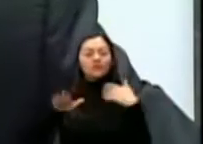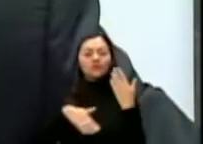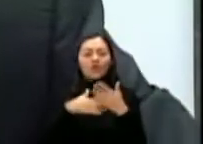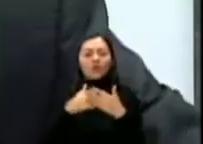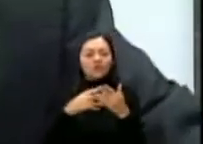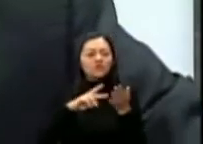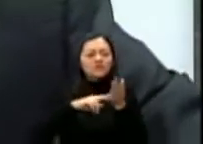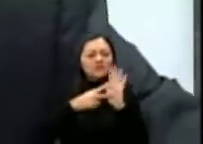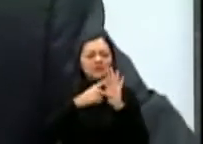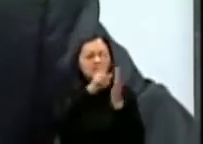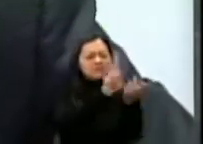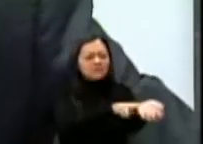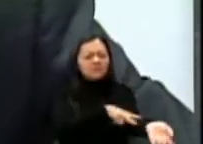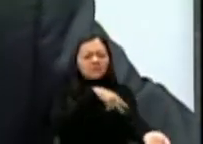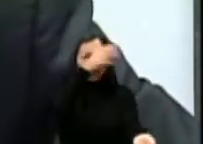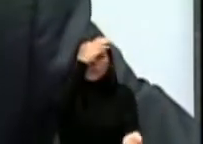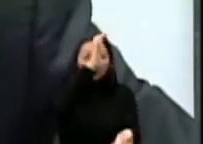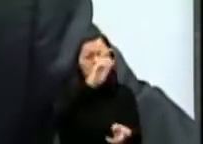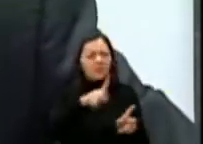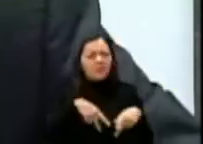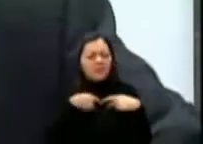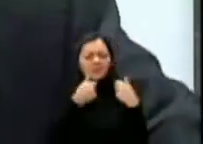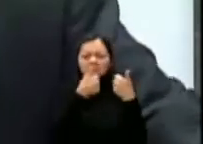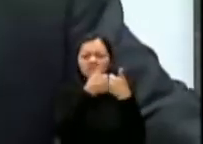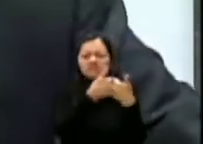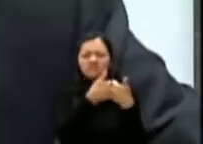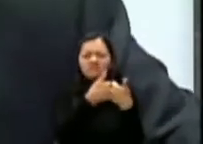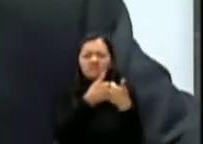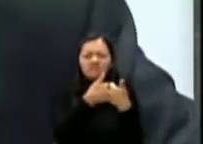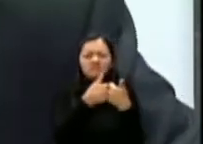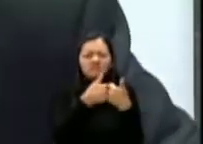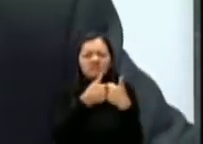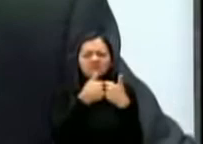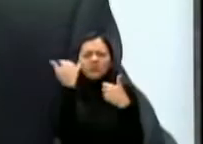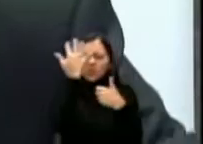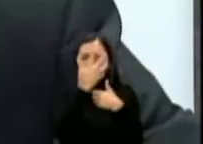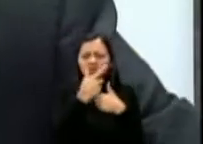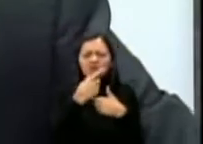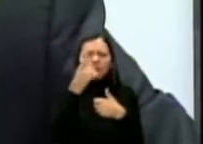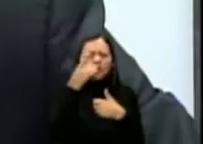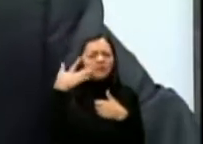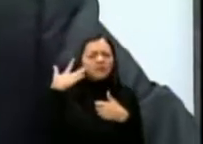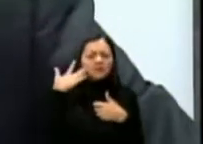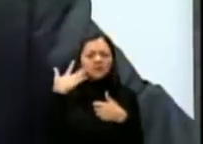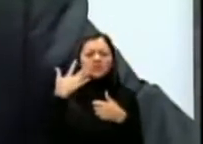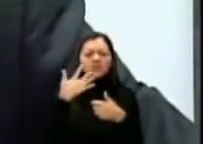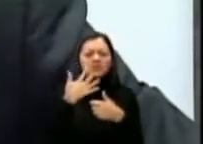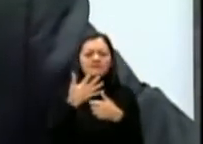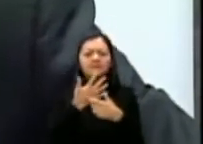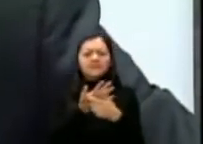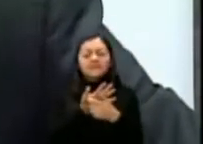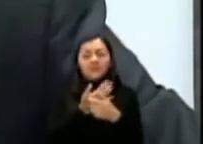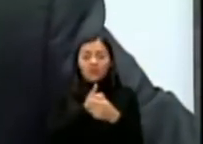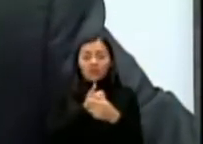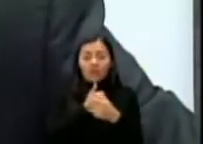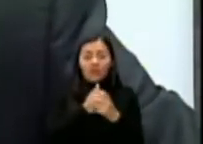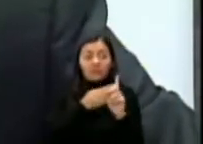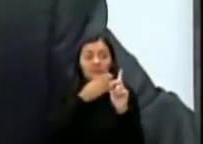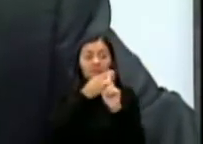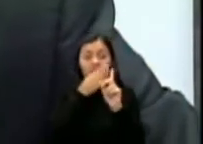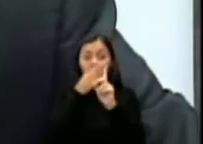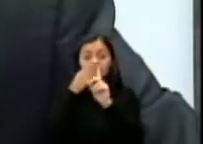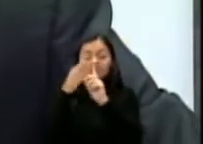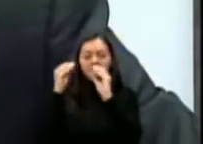pueblos ancestrales y a todos los ciudadanos y ciudadanas que ahora viven en la amazonía y que se enamoran de la amazonía yo he recorrido con